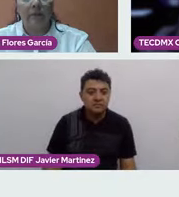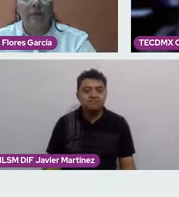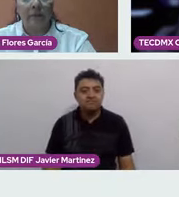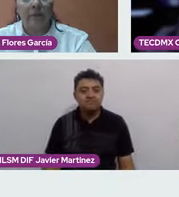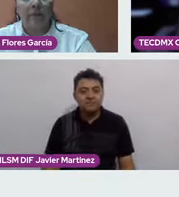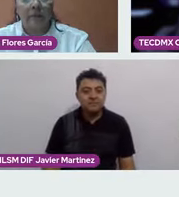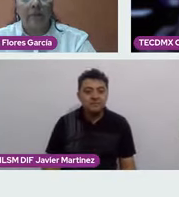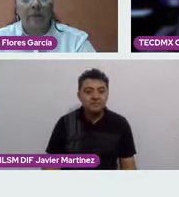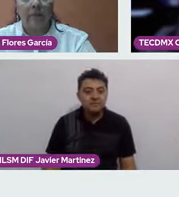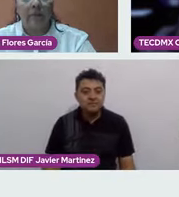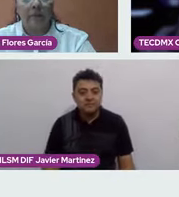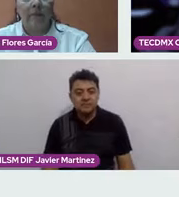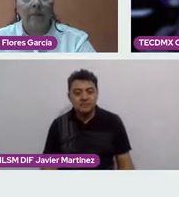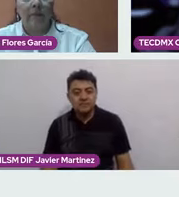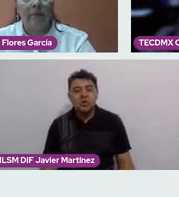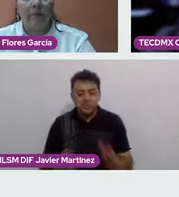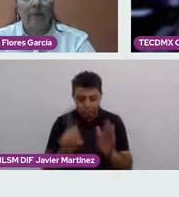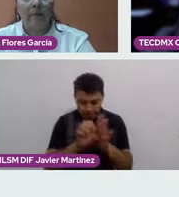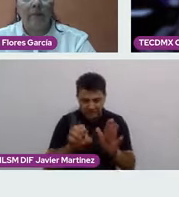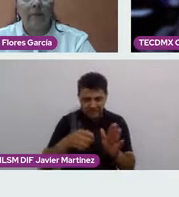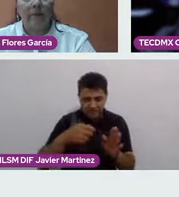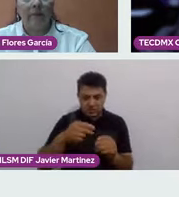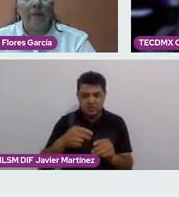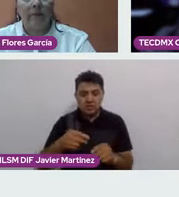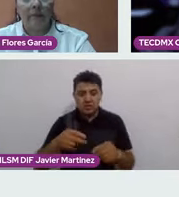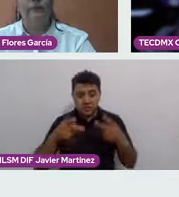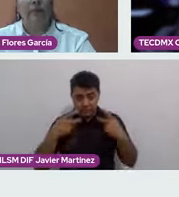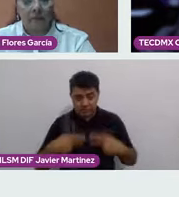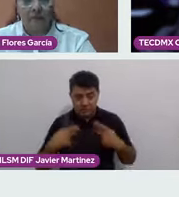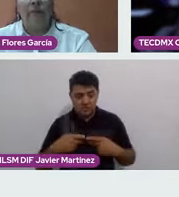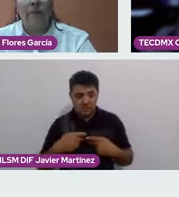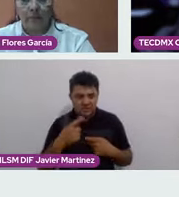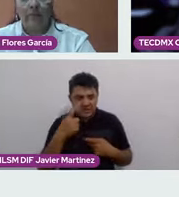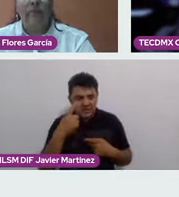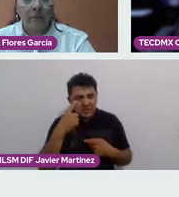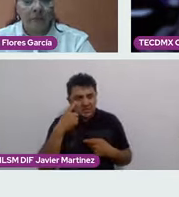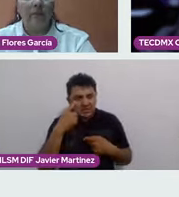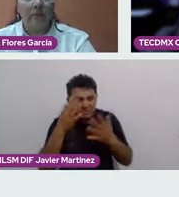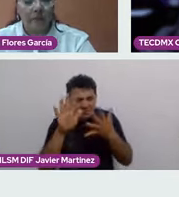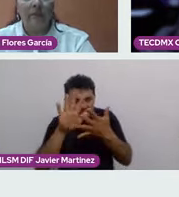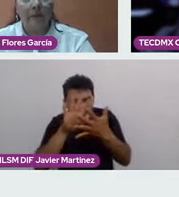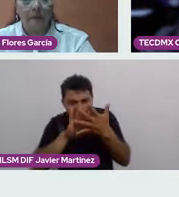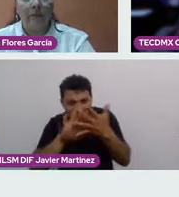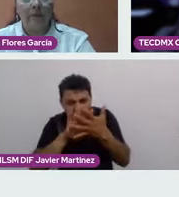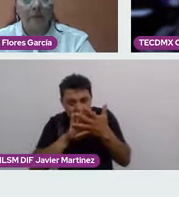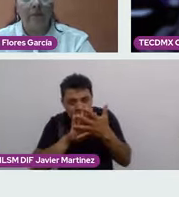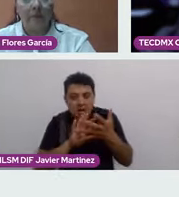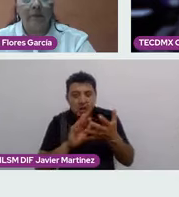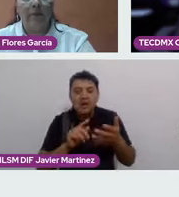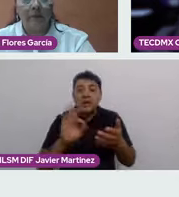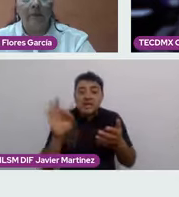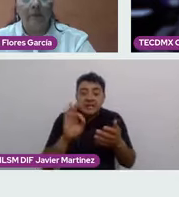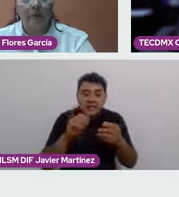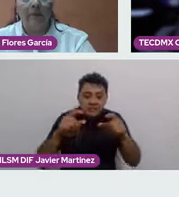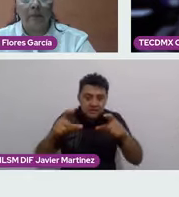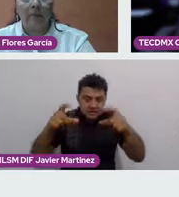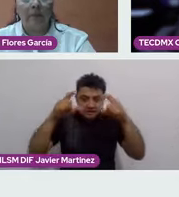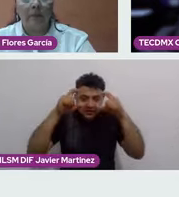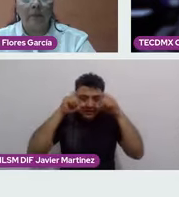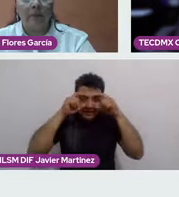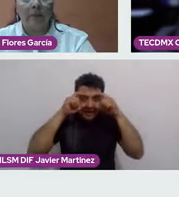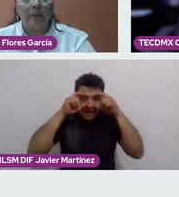nos adaptamos unos lentes, se nos va a seguir dañando la audición. Vamos a caer en ese ciclo vicioso de dañar la